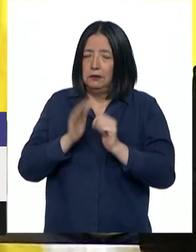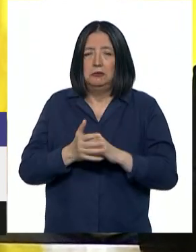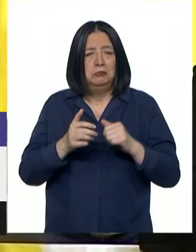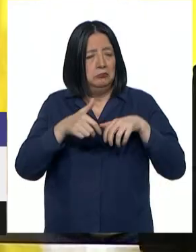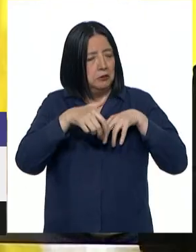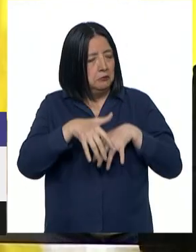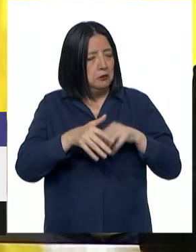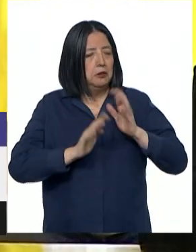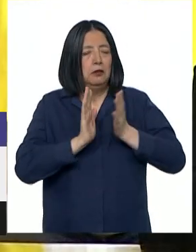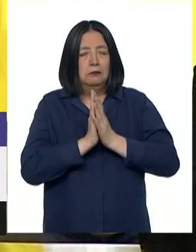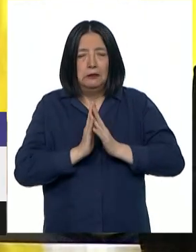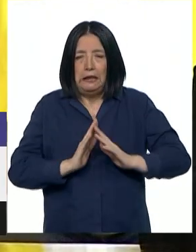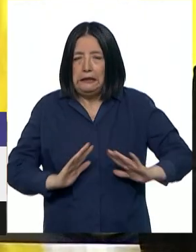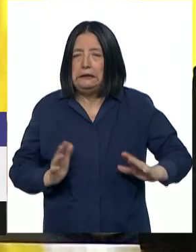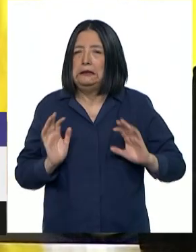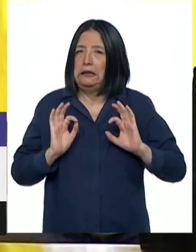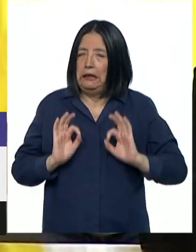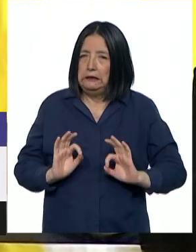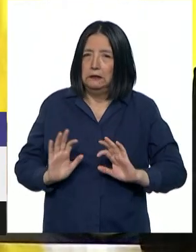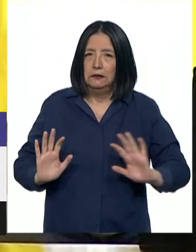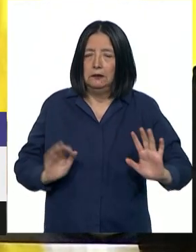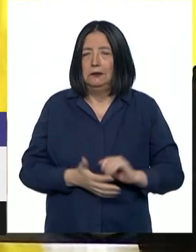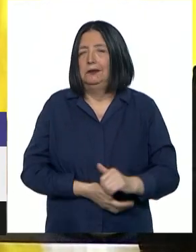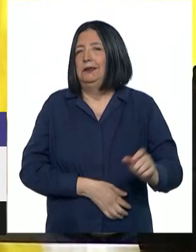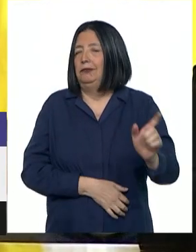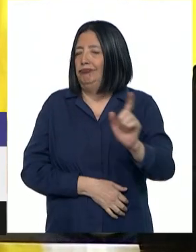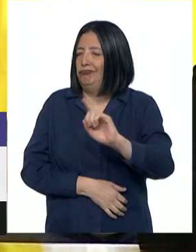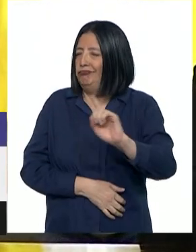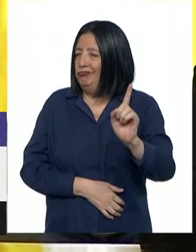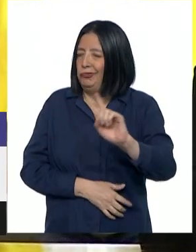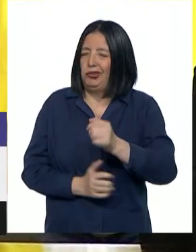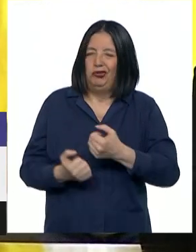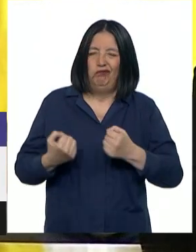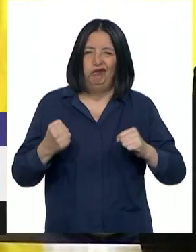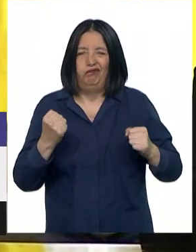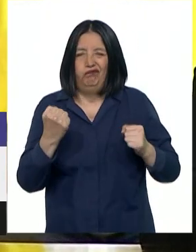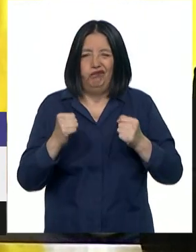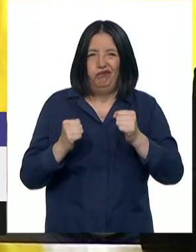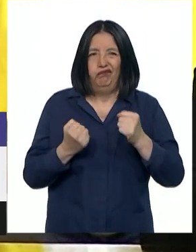marcha pacífica, sin generar violencia,